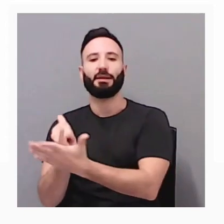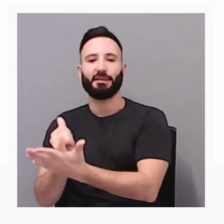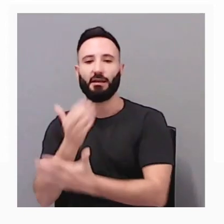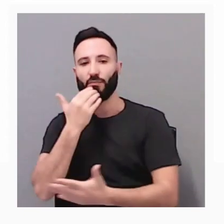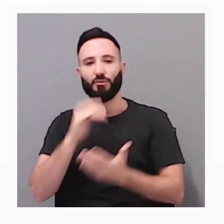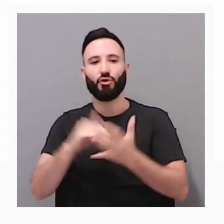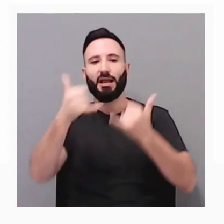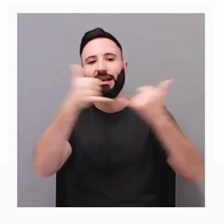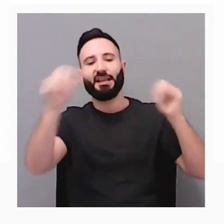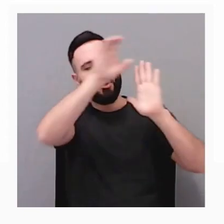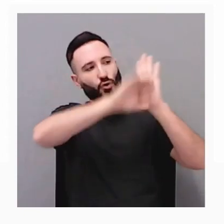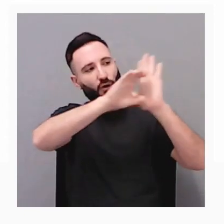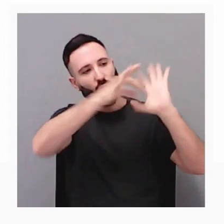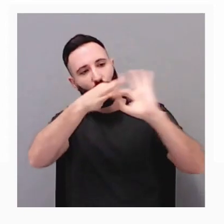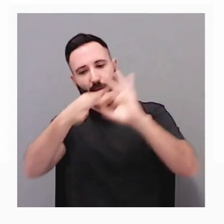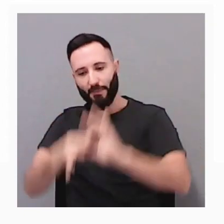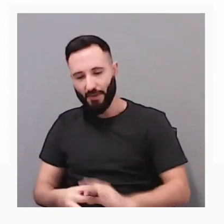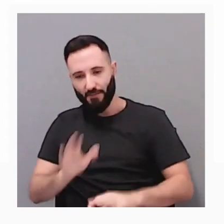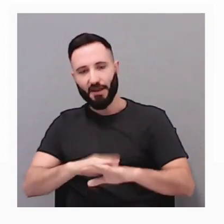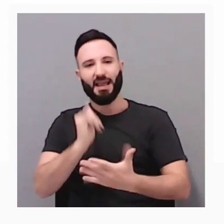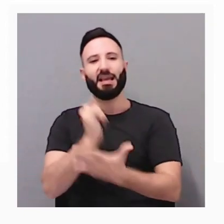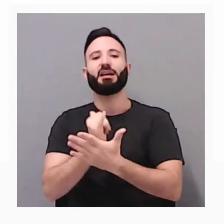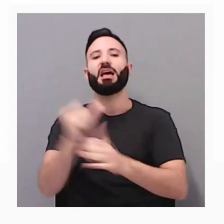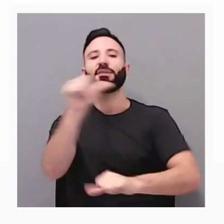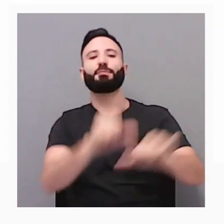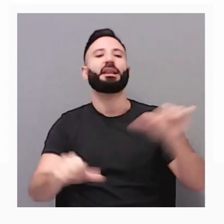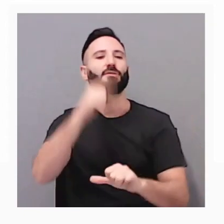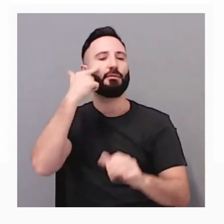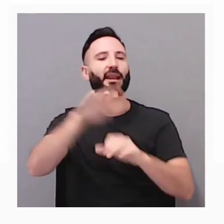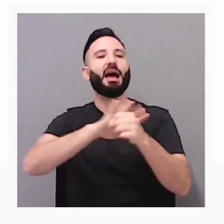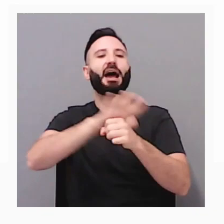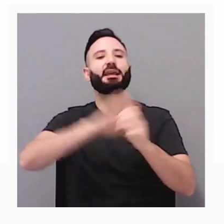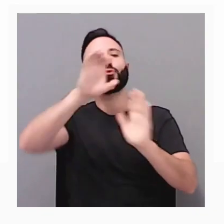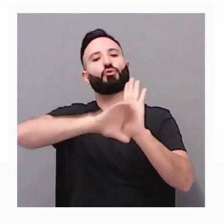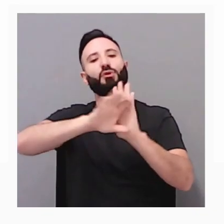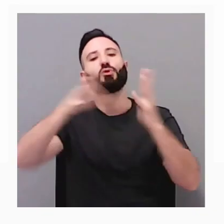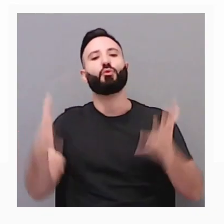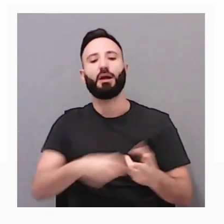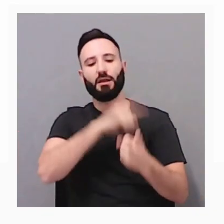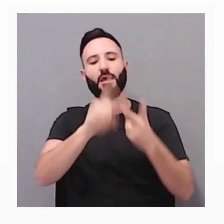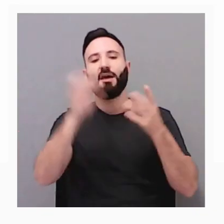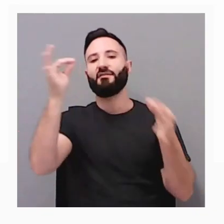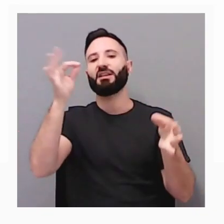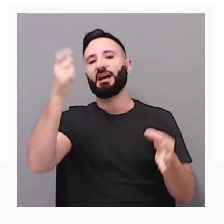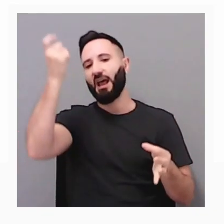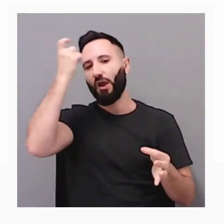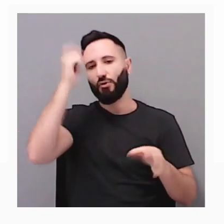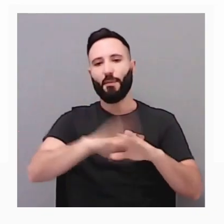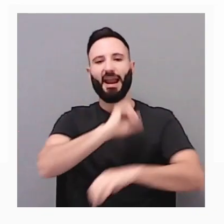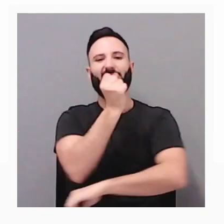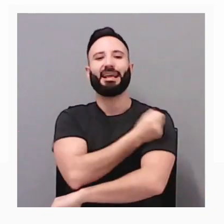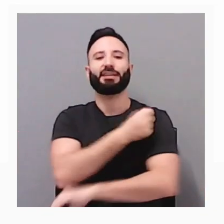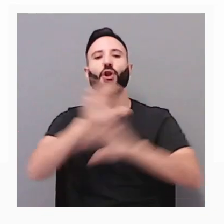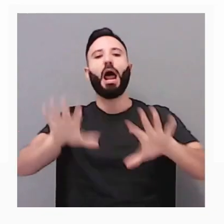con el currículo para ver con cada experimento qué área del currículo se trabaja, fichas para el alumno para tener un registro de lo que están